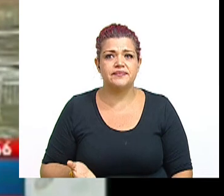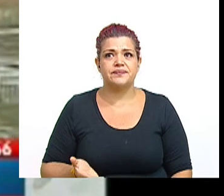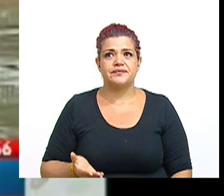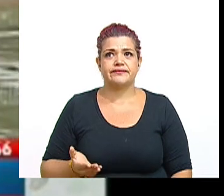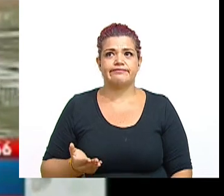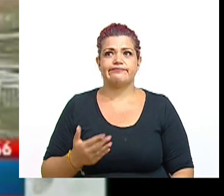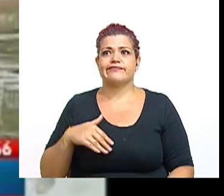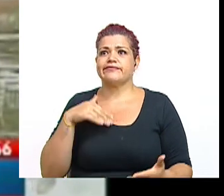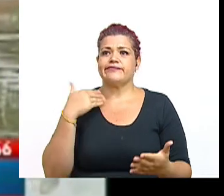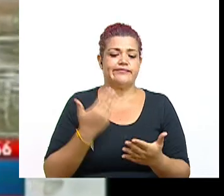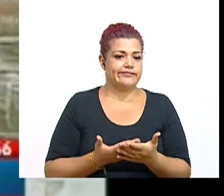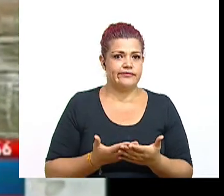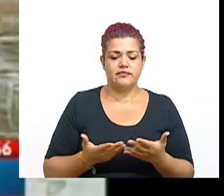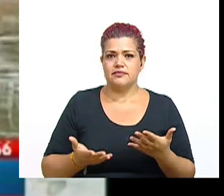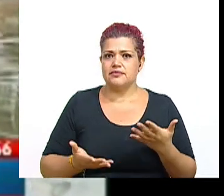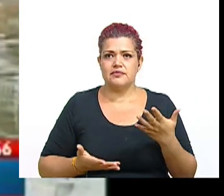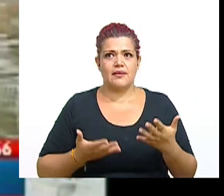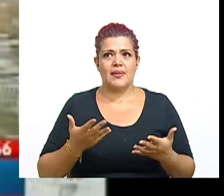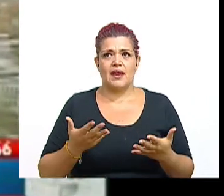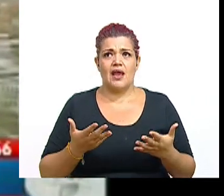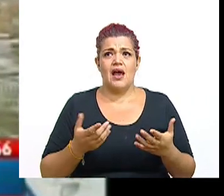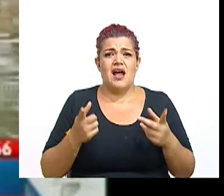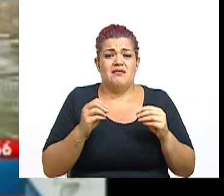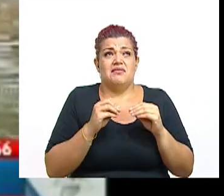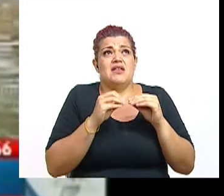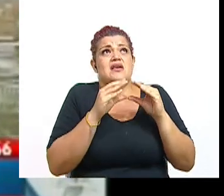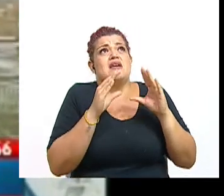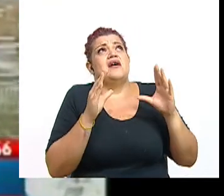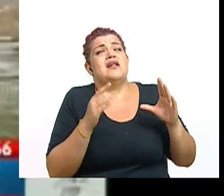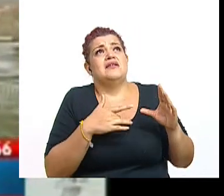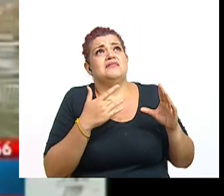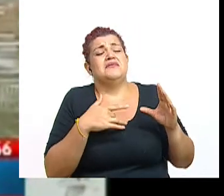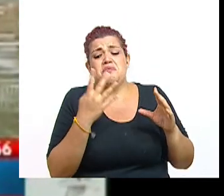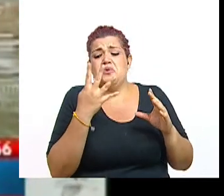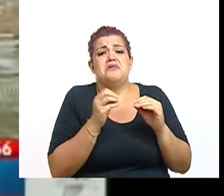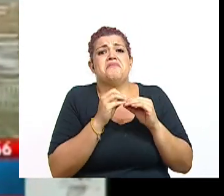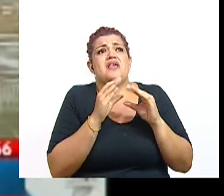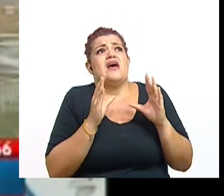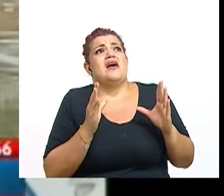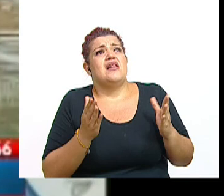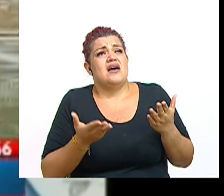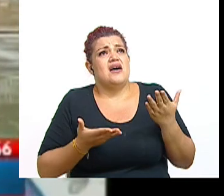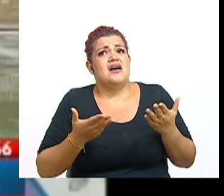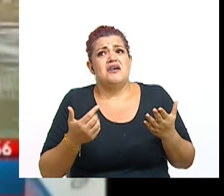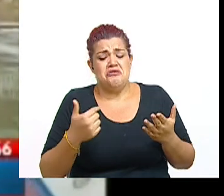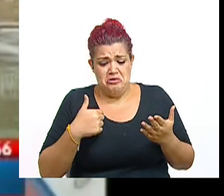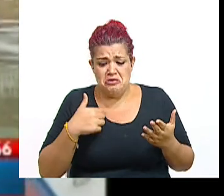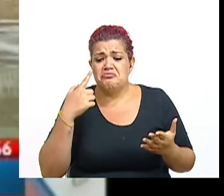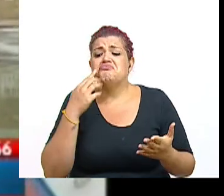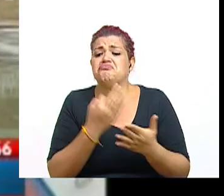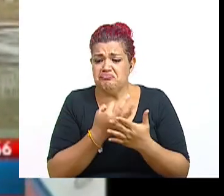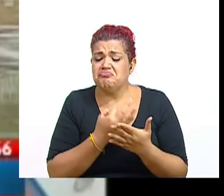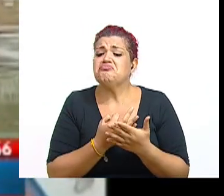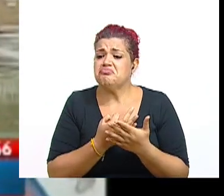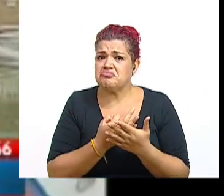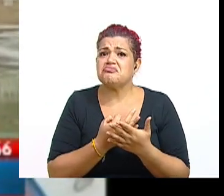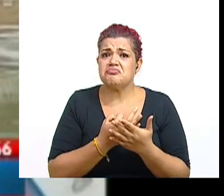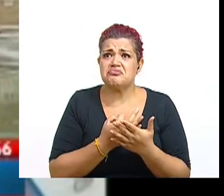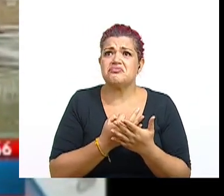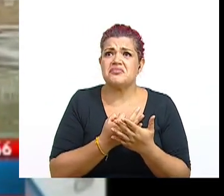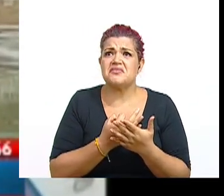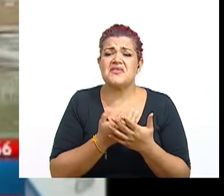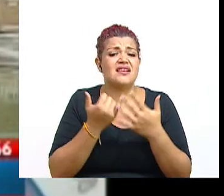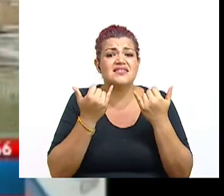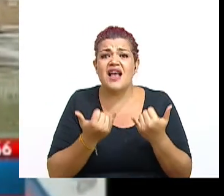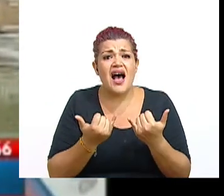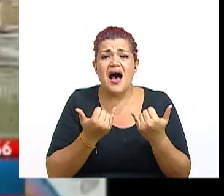Llegó hasta la pura mañana, 4 de la mañana. Yo soy testigo. Ya